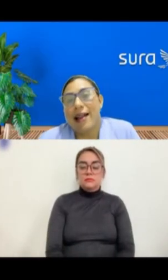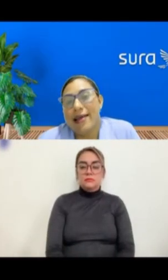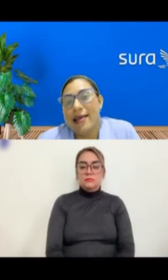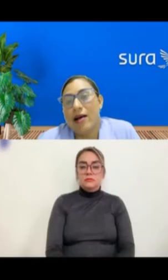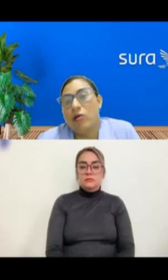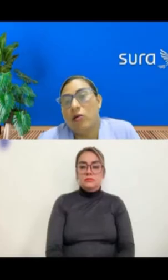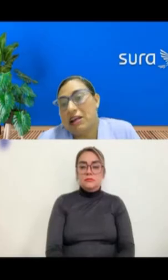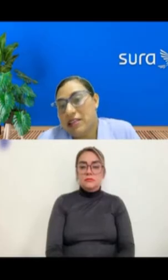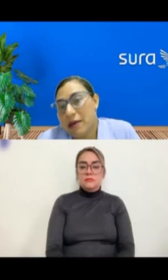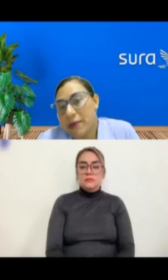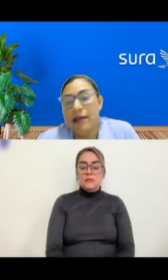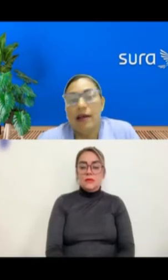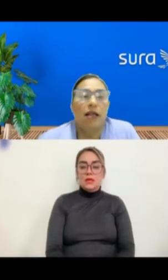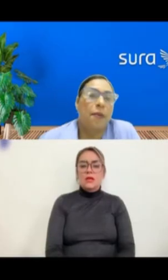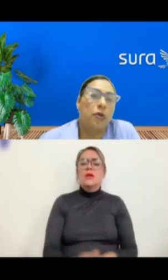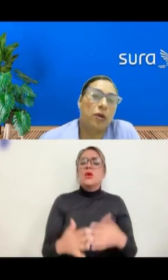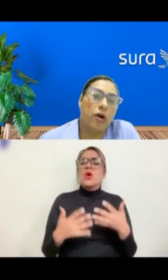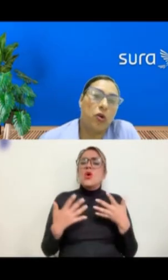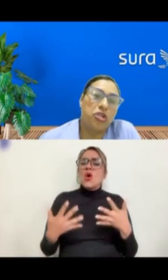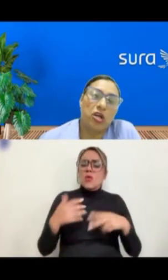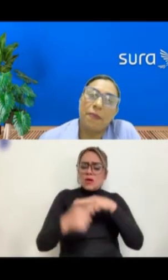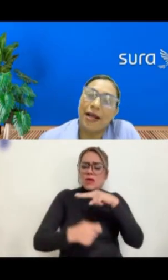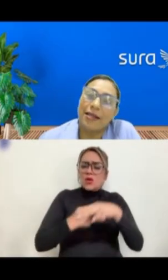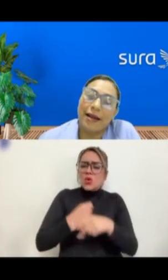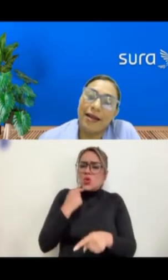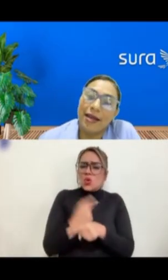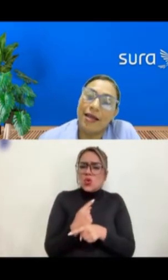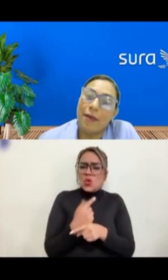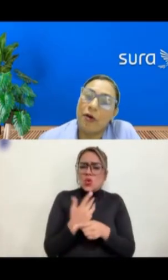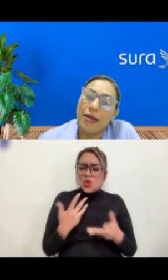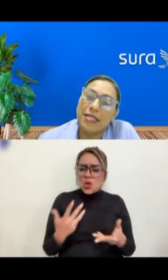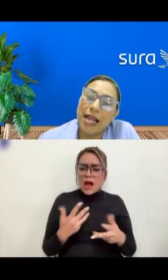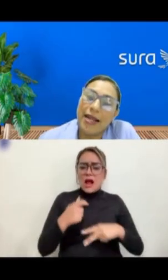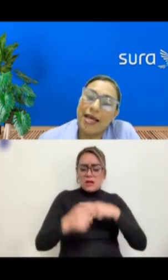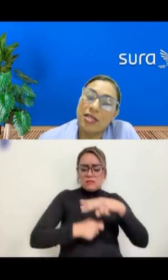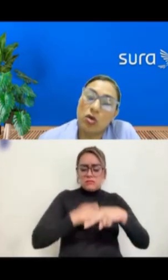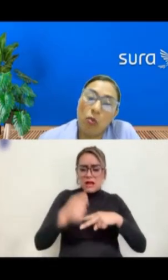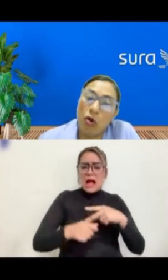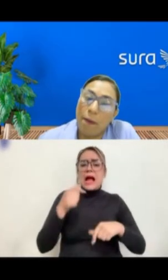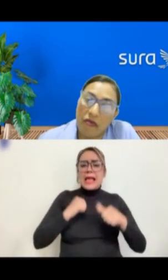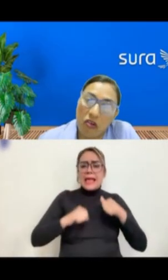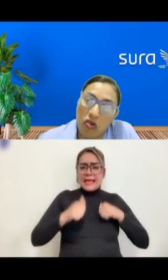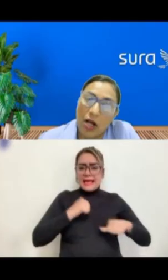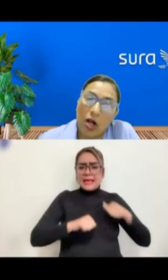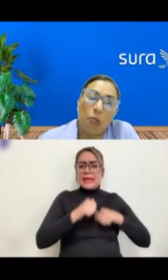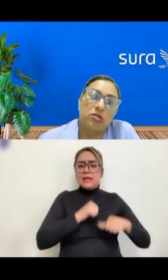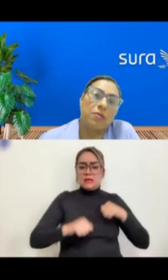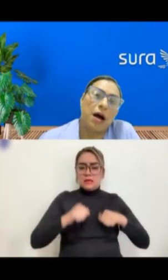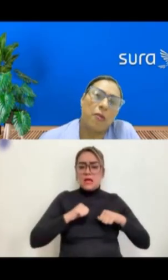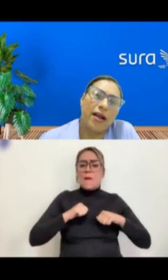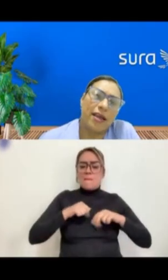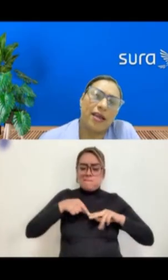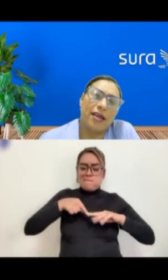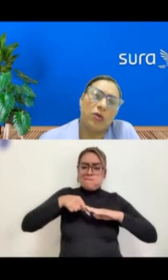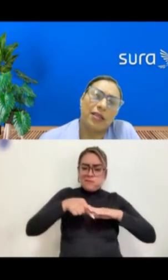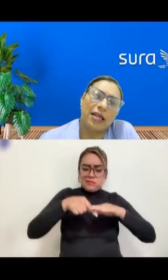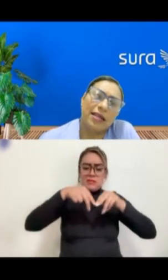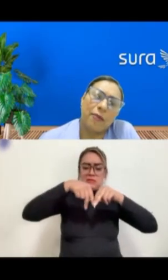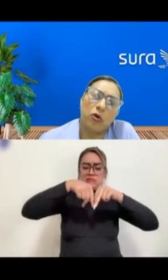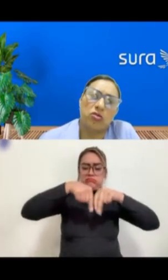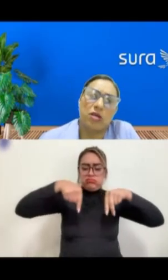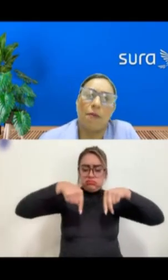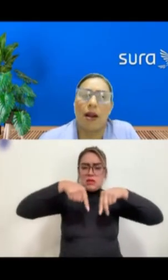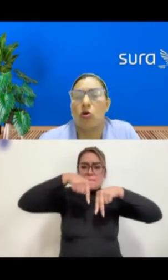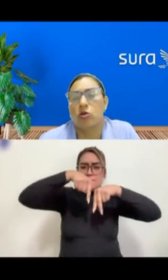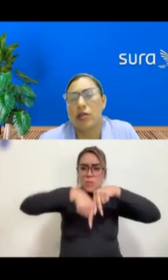¿Cómo empaquetar la herida correctamente? De pronto hemos escuchado empaquetar heridas, porque a veces las heridas son muy profundas, como observamos aquí, que es